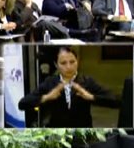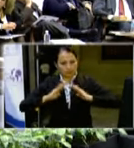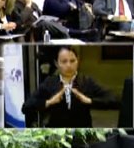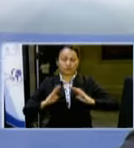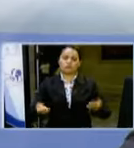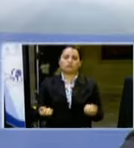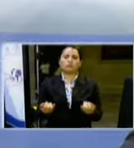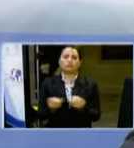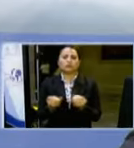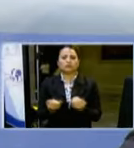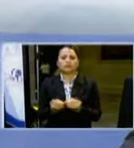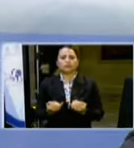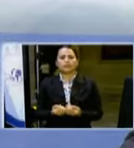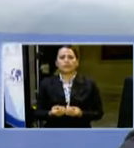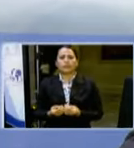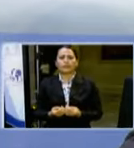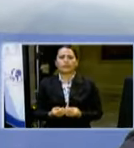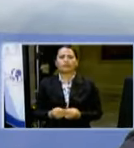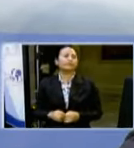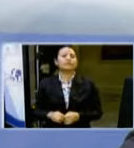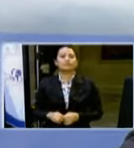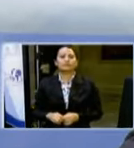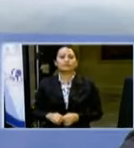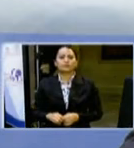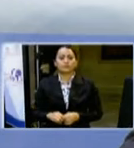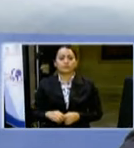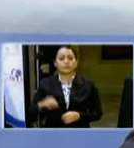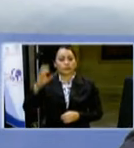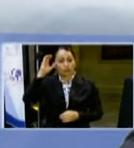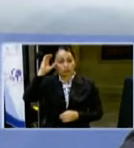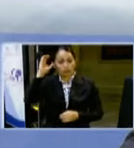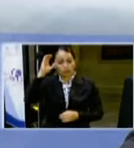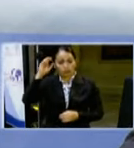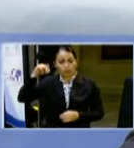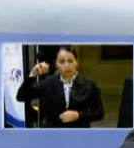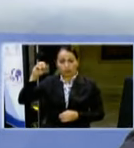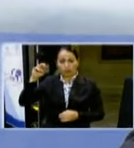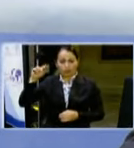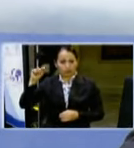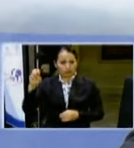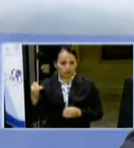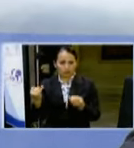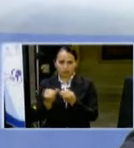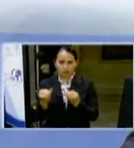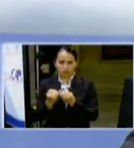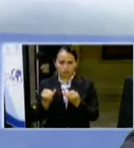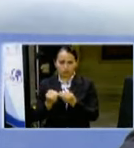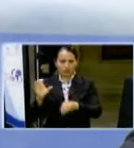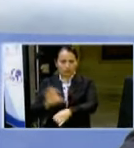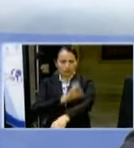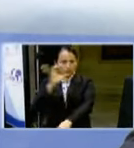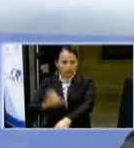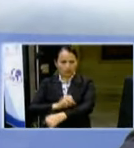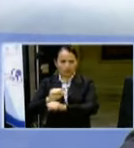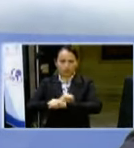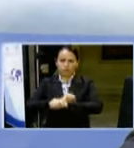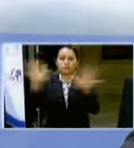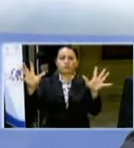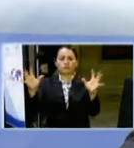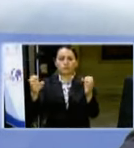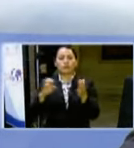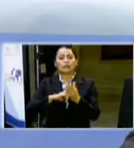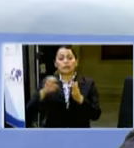supone la inhibición por parte de Corea del Norte respecto a utilizar energía nuclear. Ese ejemplo